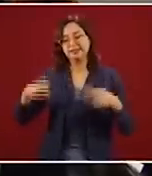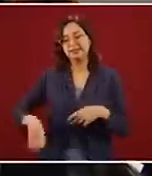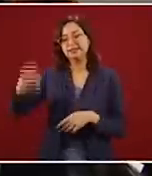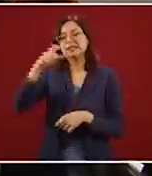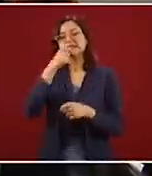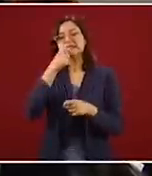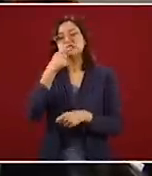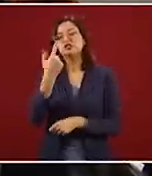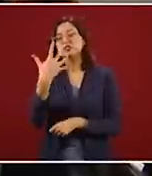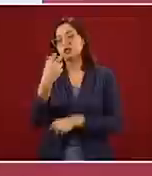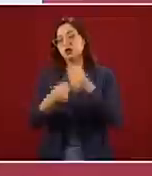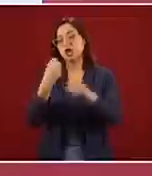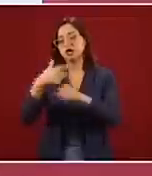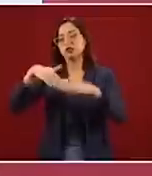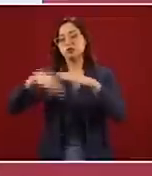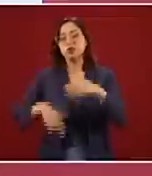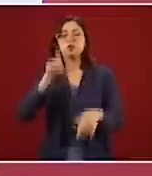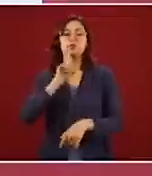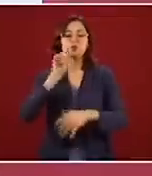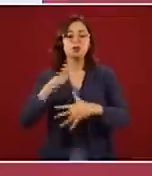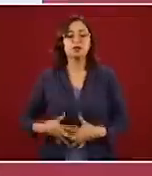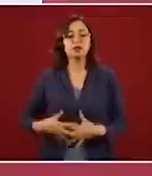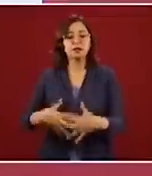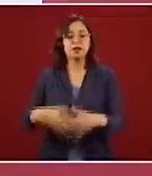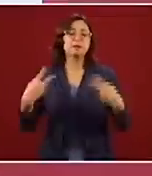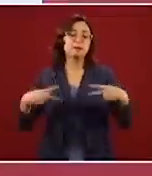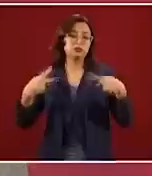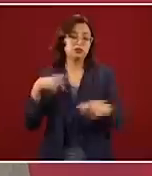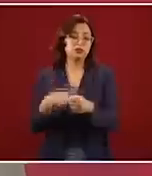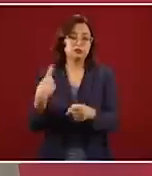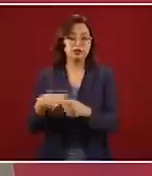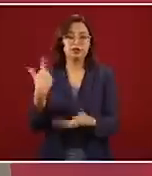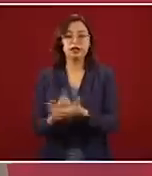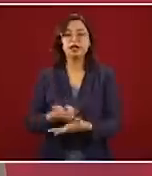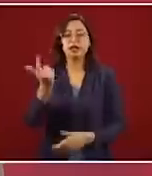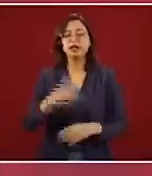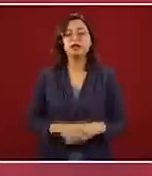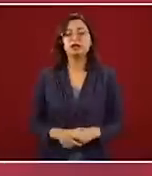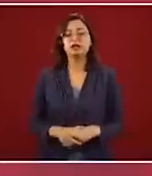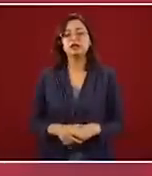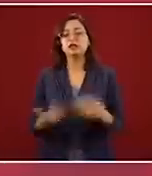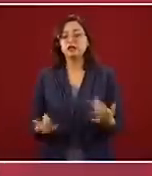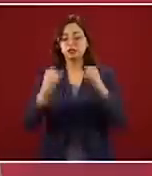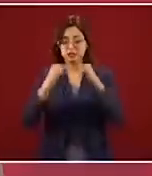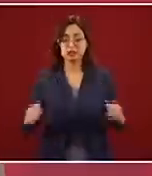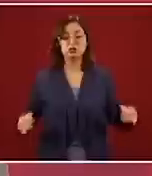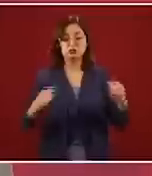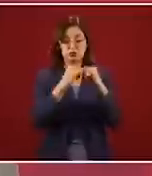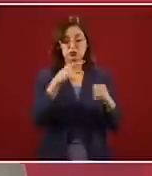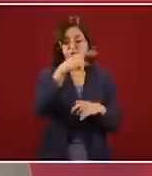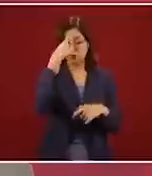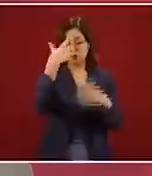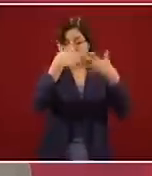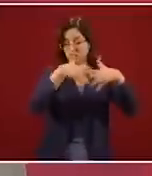años, mujeres embarazadas, personas con enfermedades crónicas. Respecto al Instituto de Neurología y el contrato, no es el único, lo dijimos el viernes